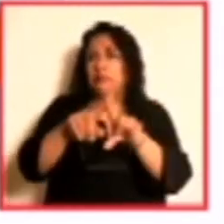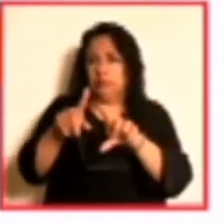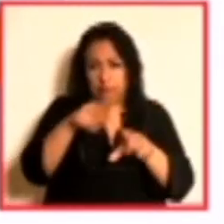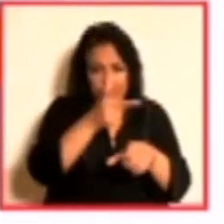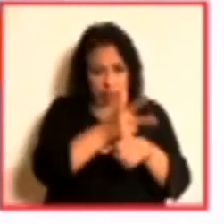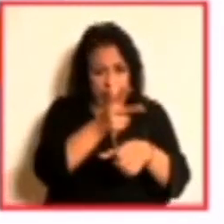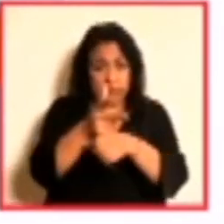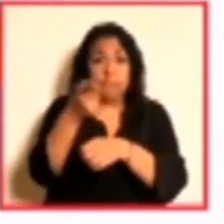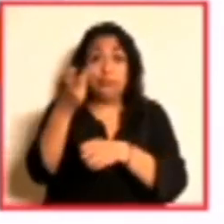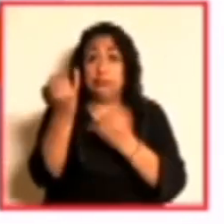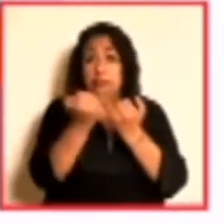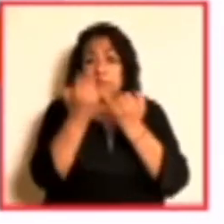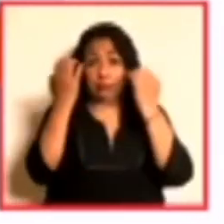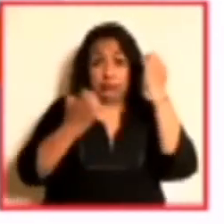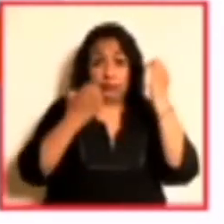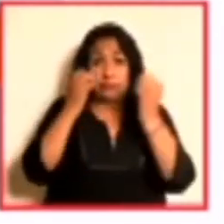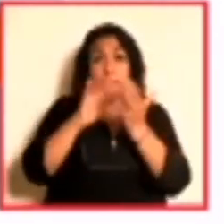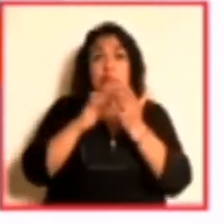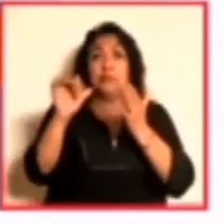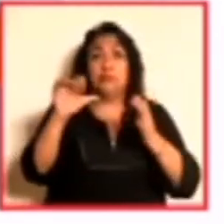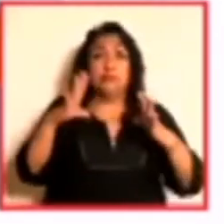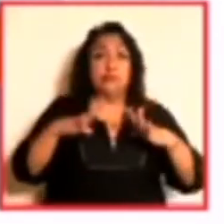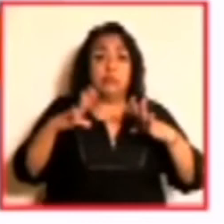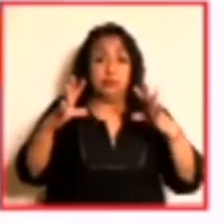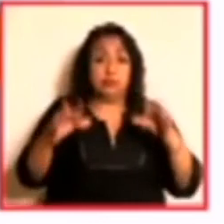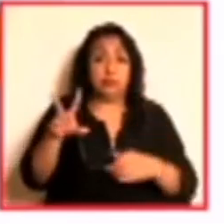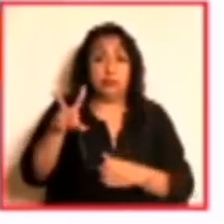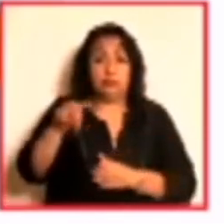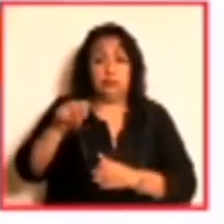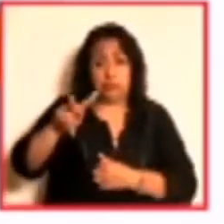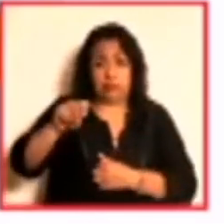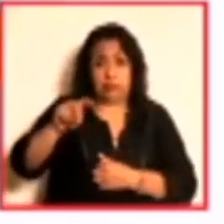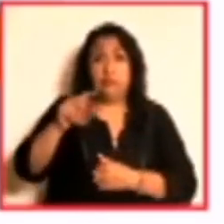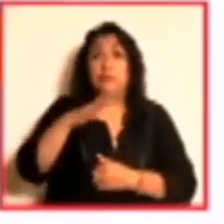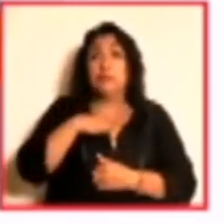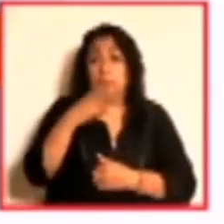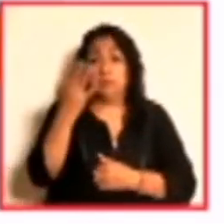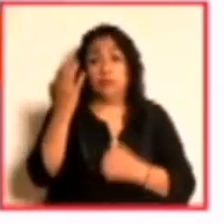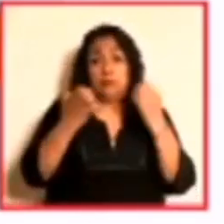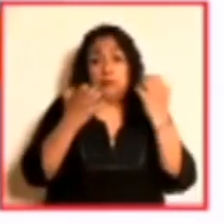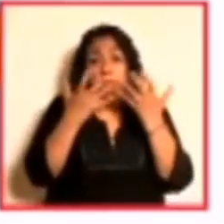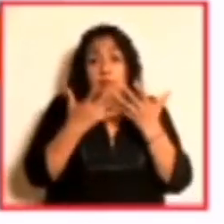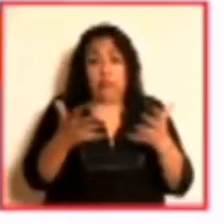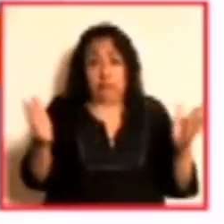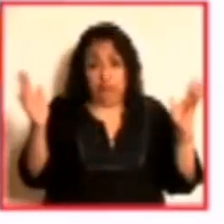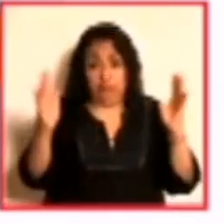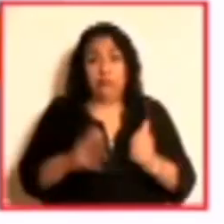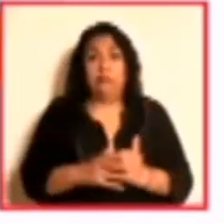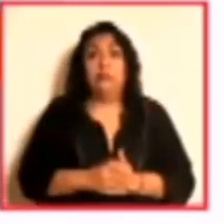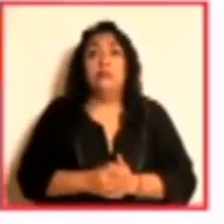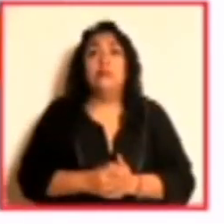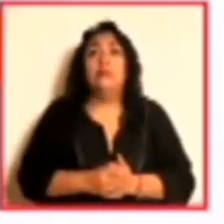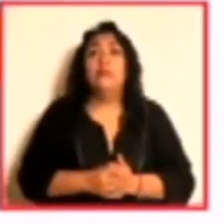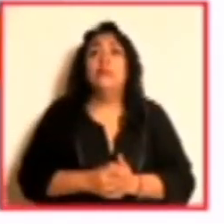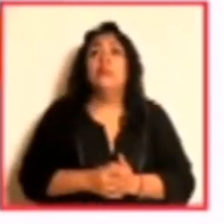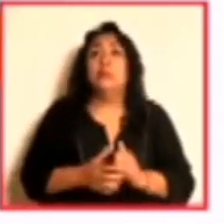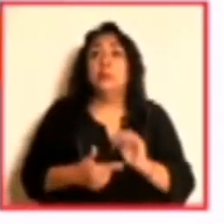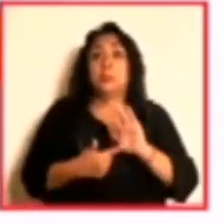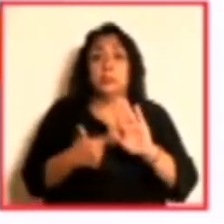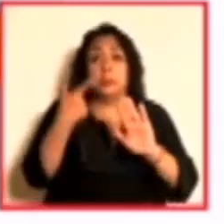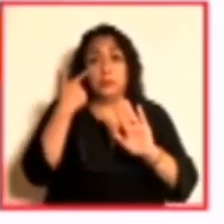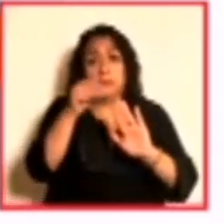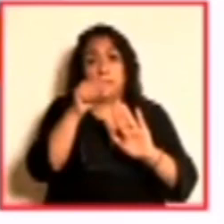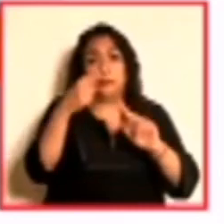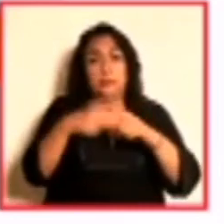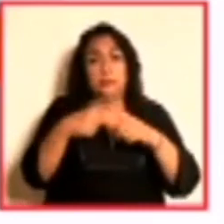una exposición que tenemos gracias a la Fundación Televisa. Tendremos una gran exposición que se mostrará al público,